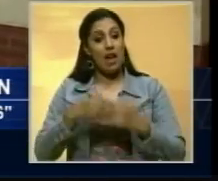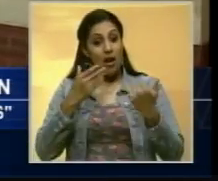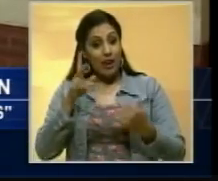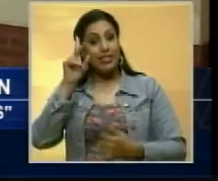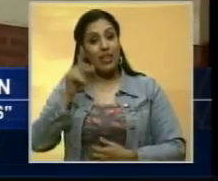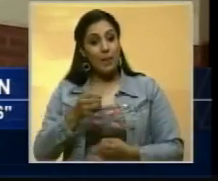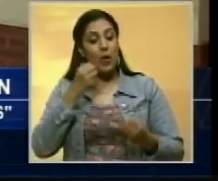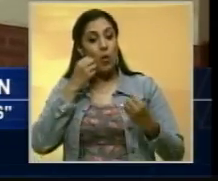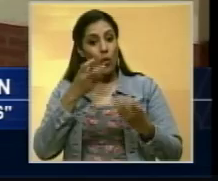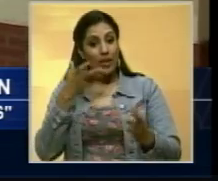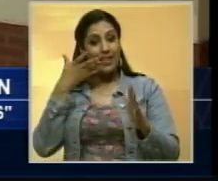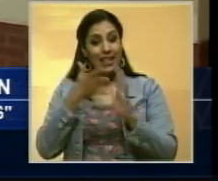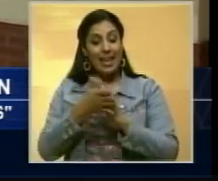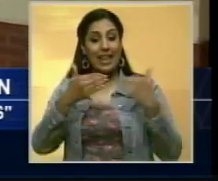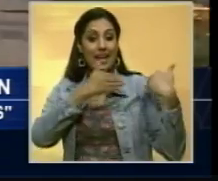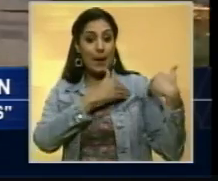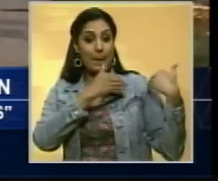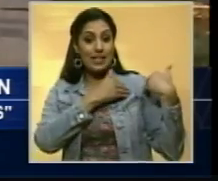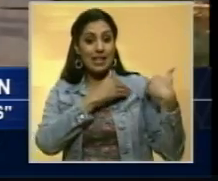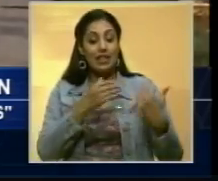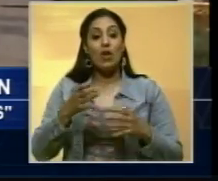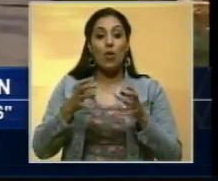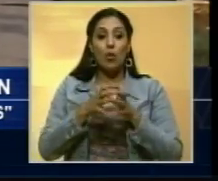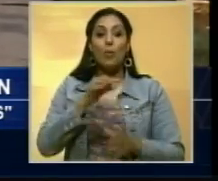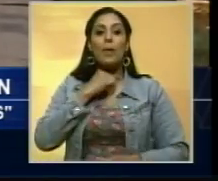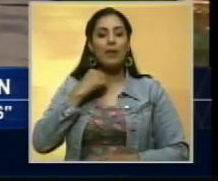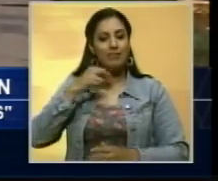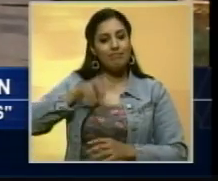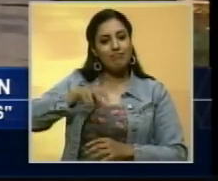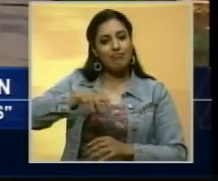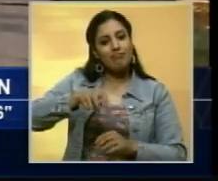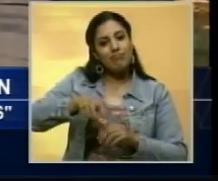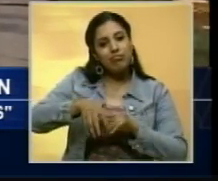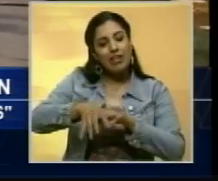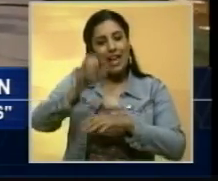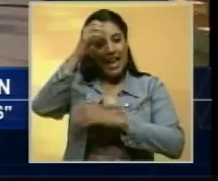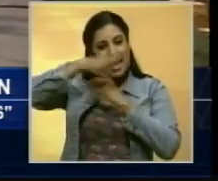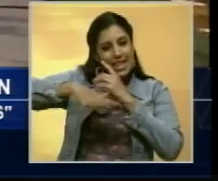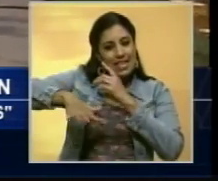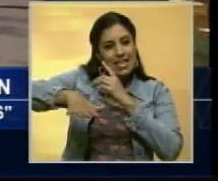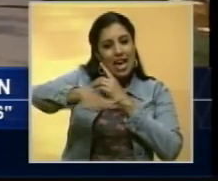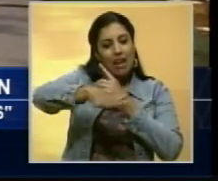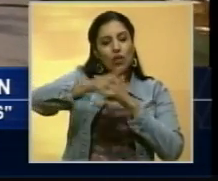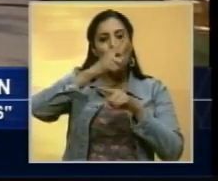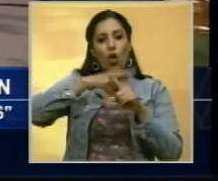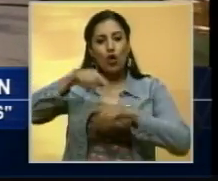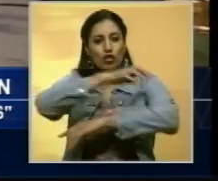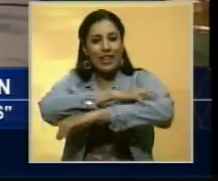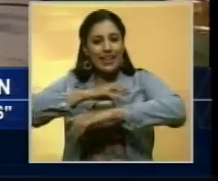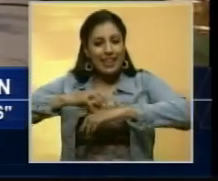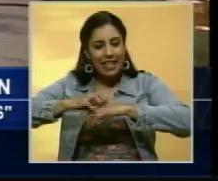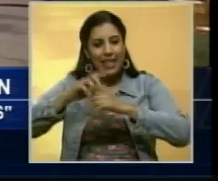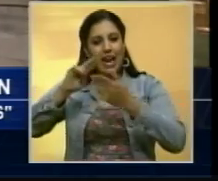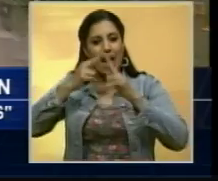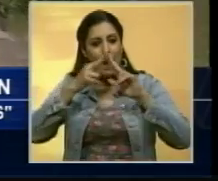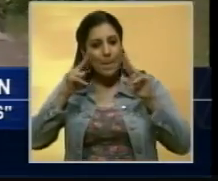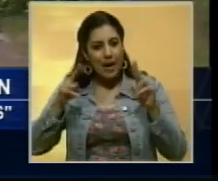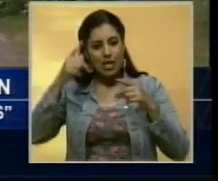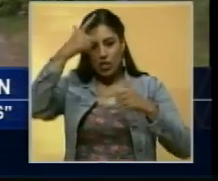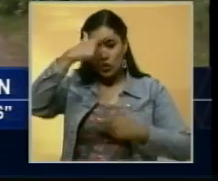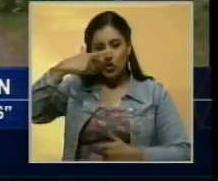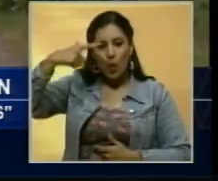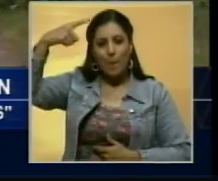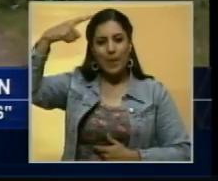se pudo conocer que el representante eclesiástico recorrerá la ruta del Llano pasando por el Tigre, Valle La Pascua, El